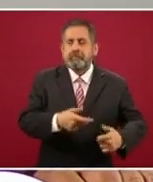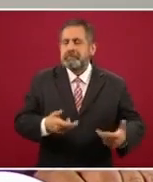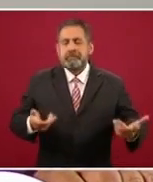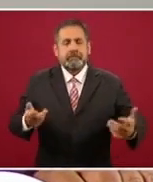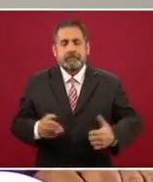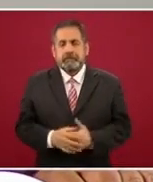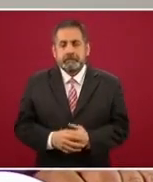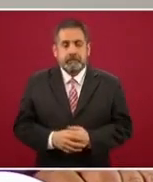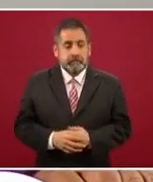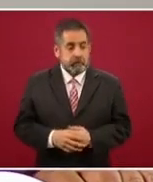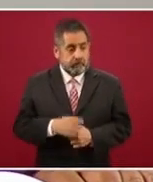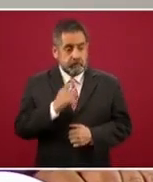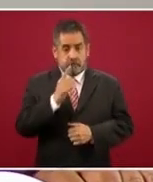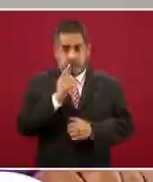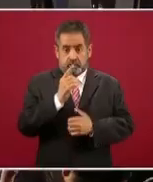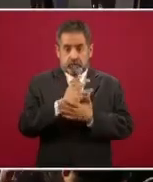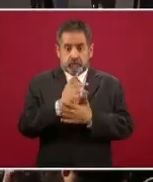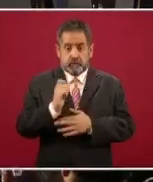solo el gobierno anterior.